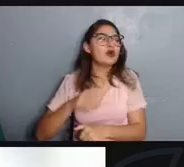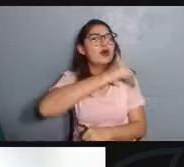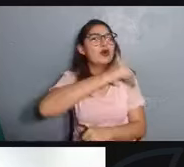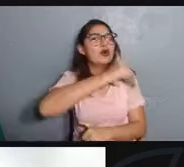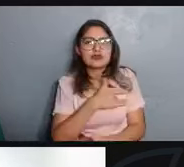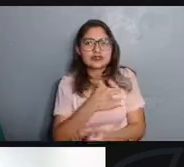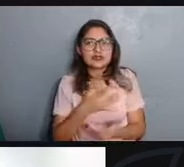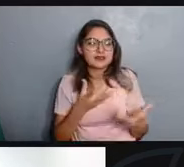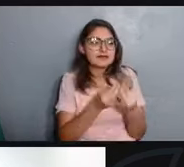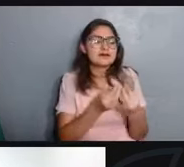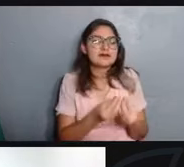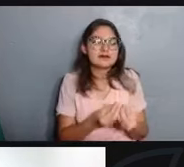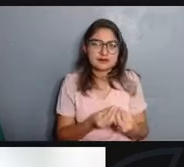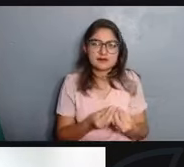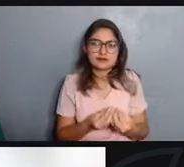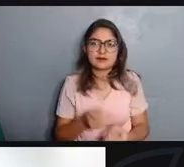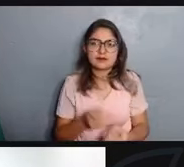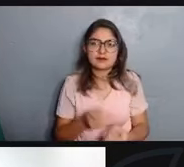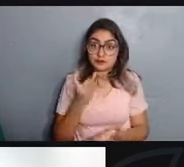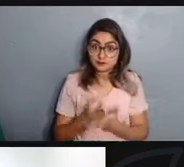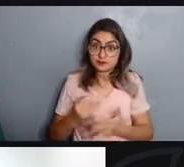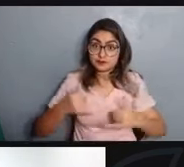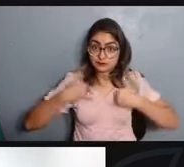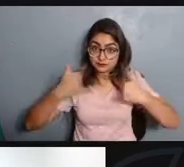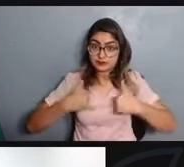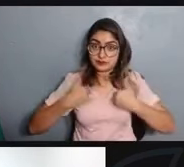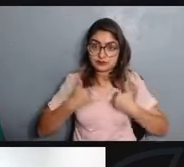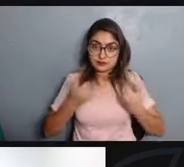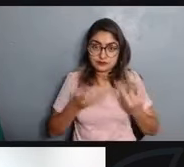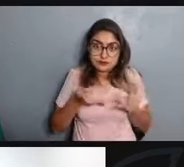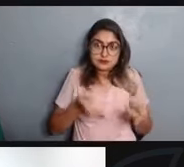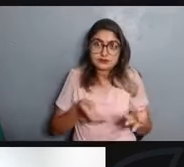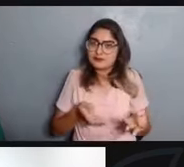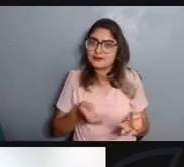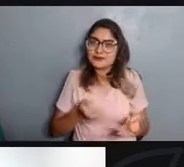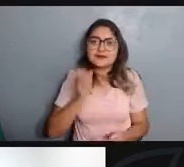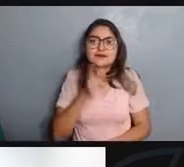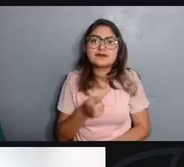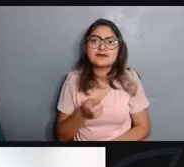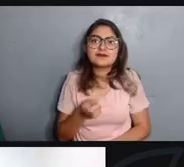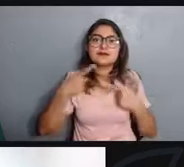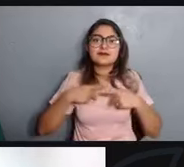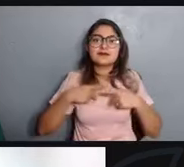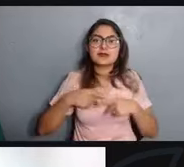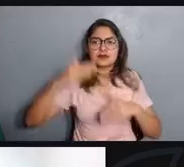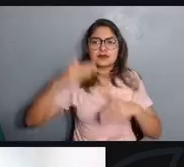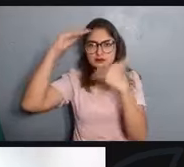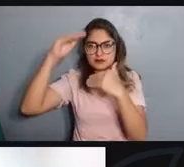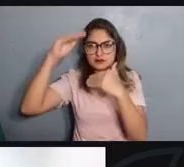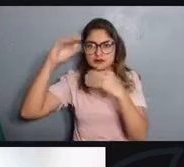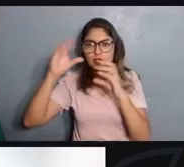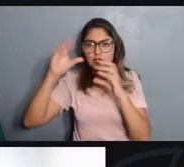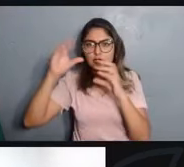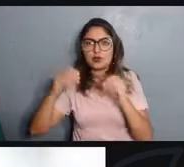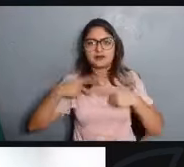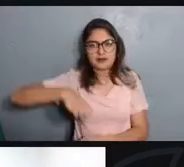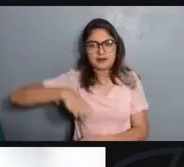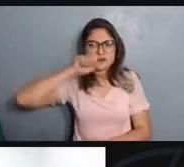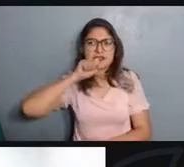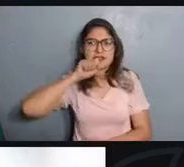personas adultas y en las personas mayores, que eso es algo que tenemos que identificar, o sea, necesitamos el contacto.